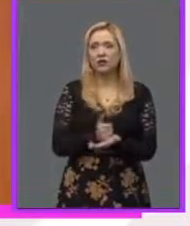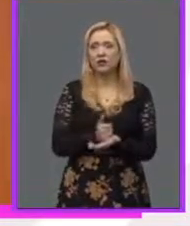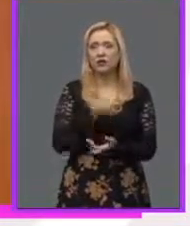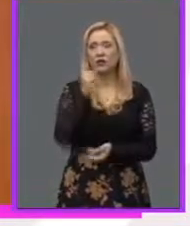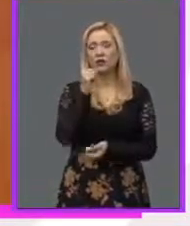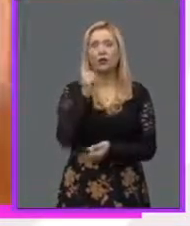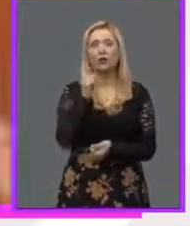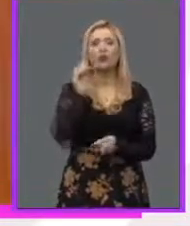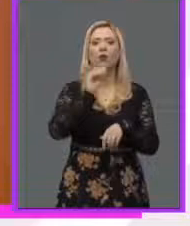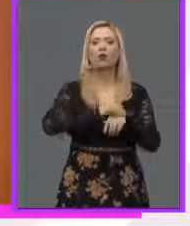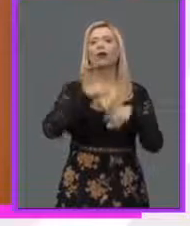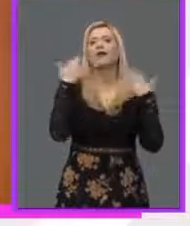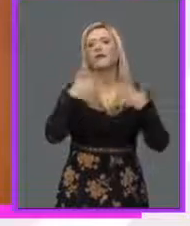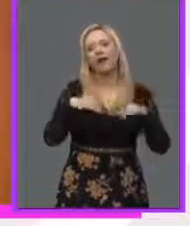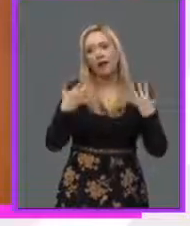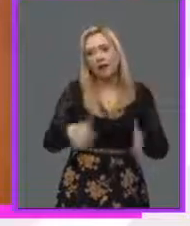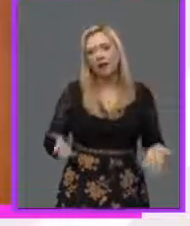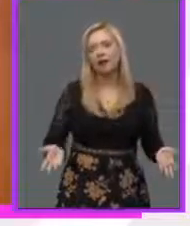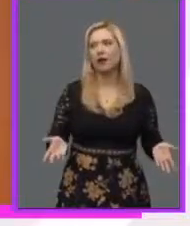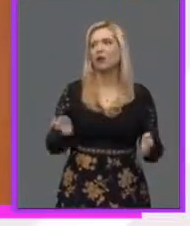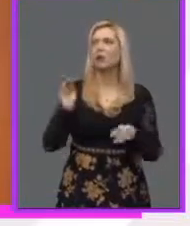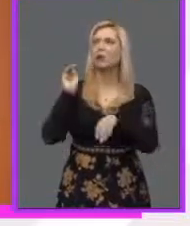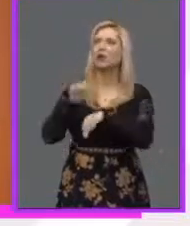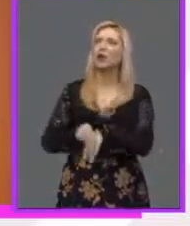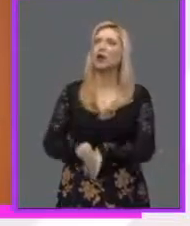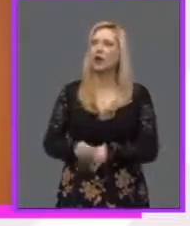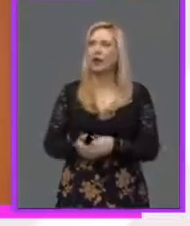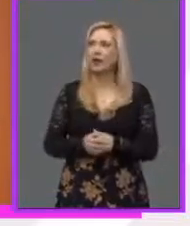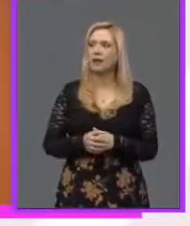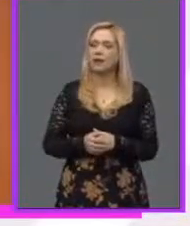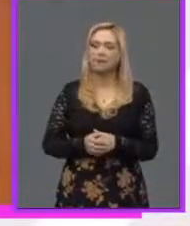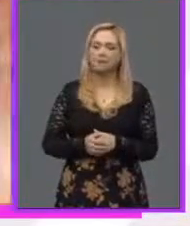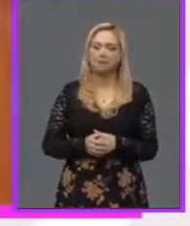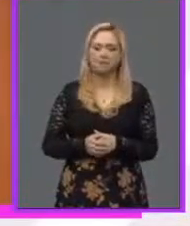con poner una fábrica, poner